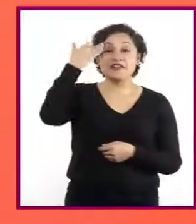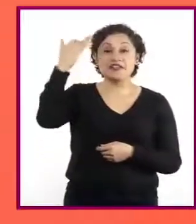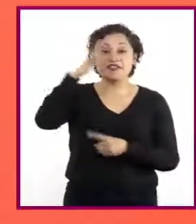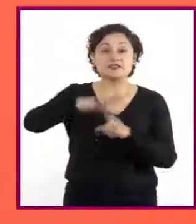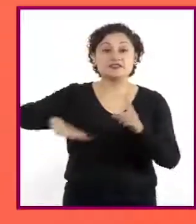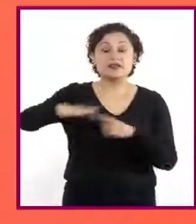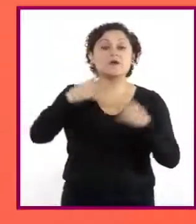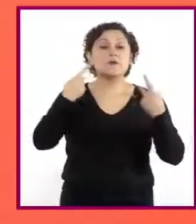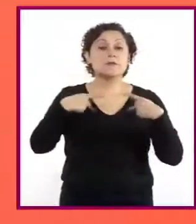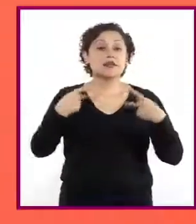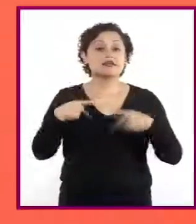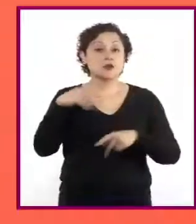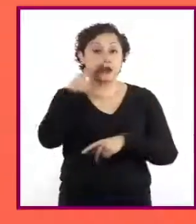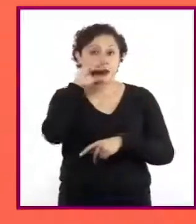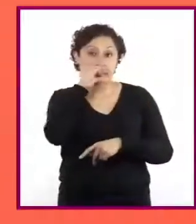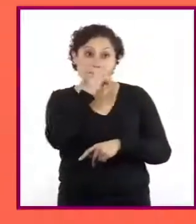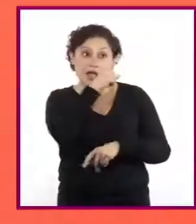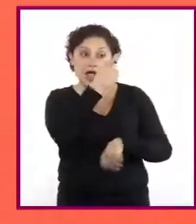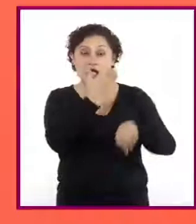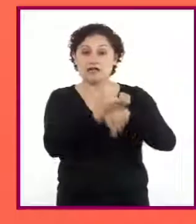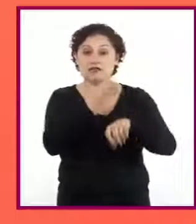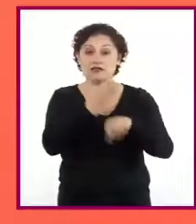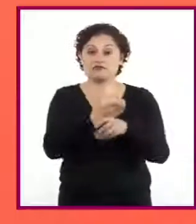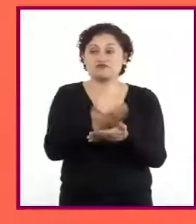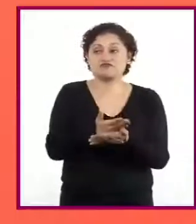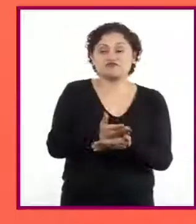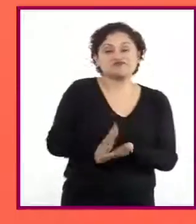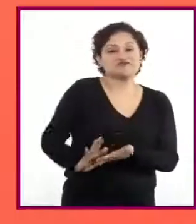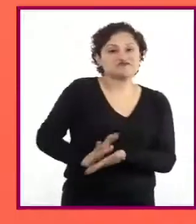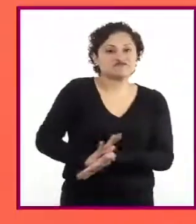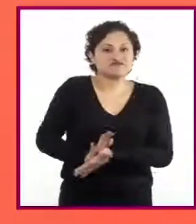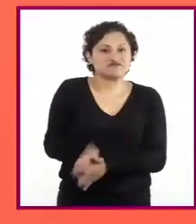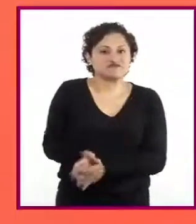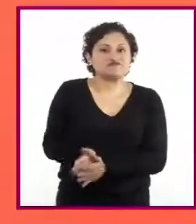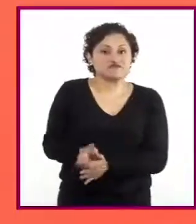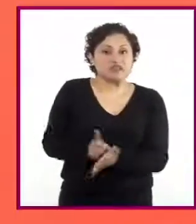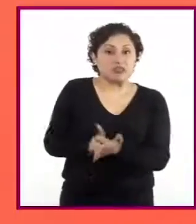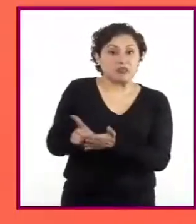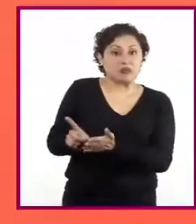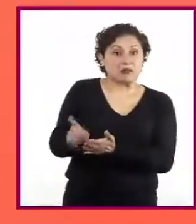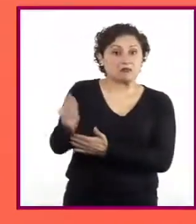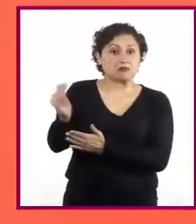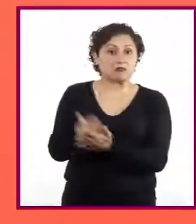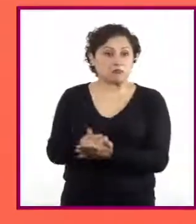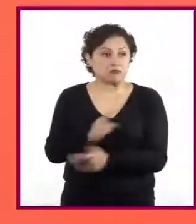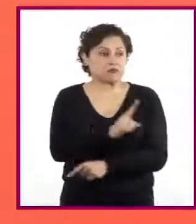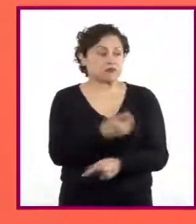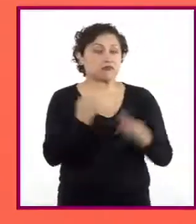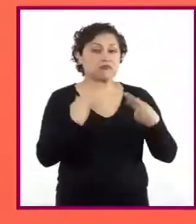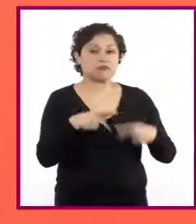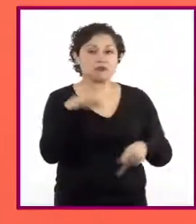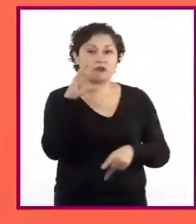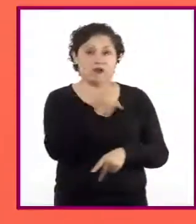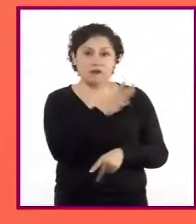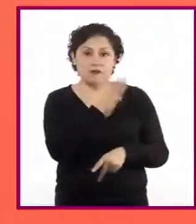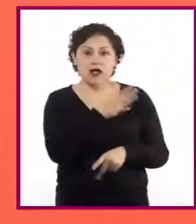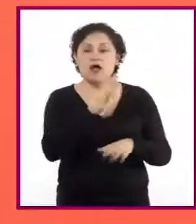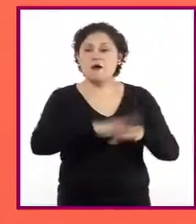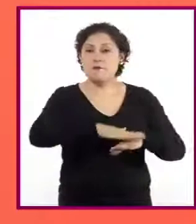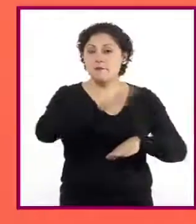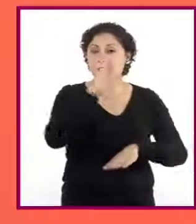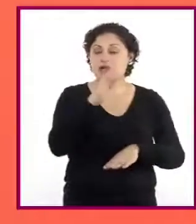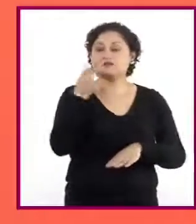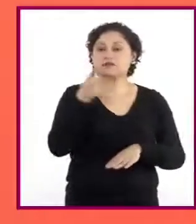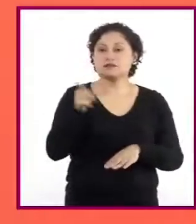Estados Unidos era rechazada y tenía menos derechos que los ciudadanos blancos. Sin embargo, su acción provocó cambios en las